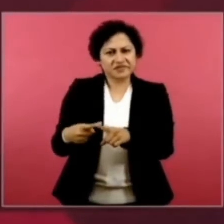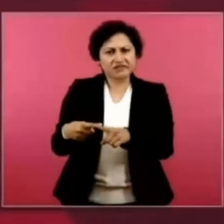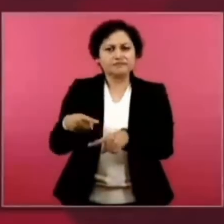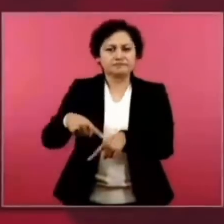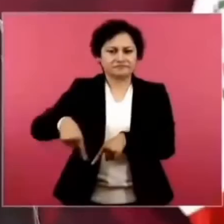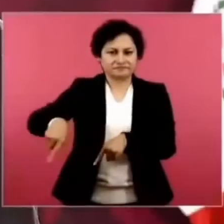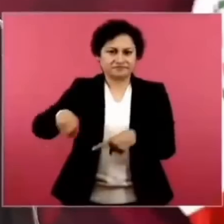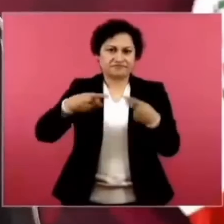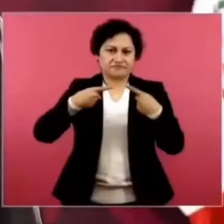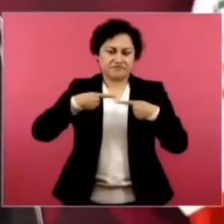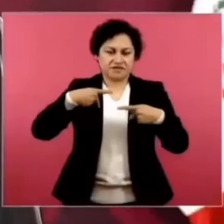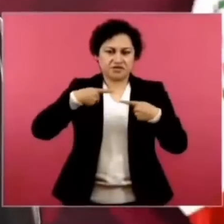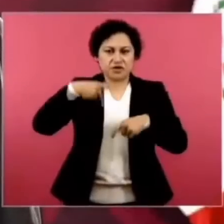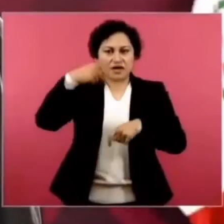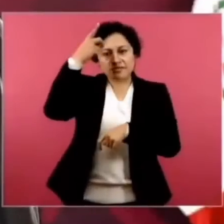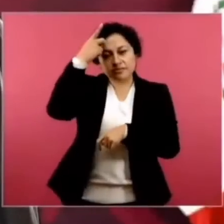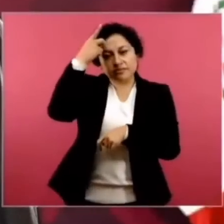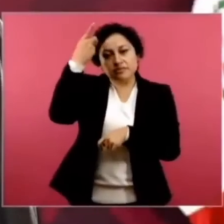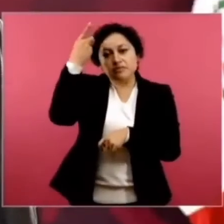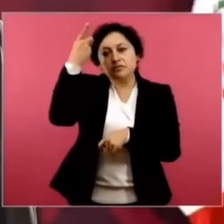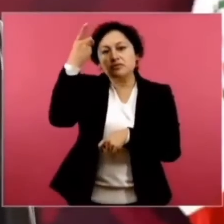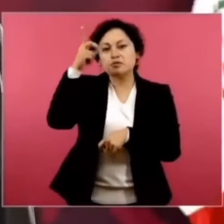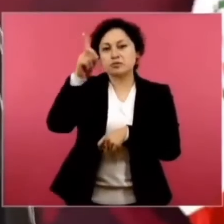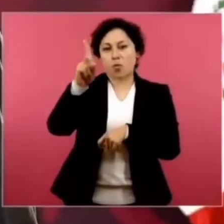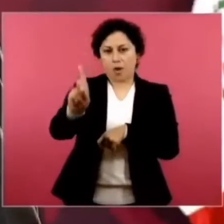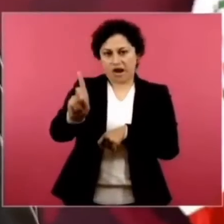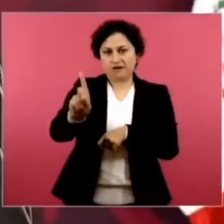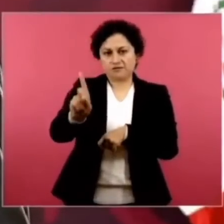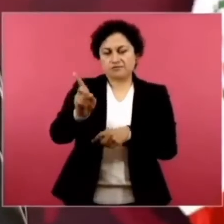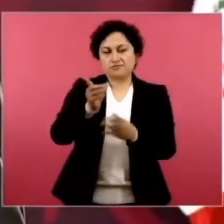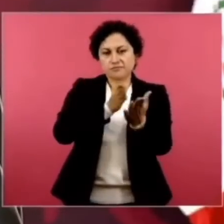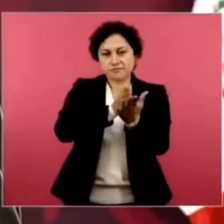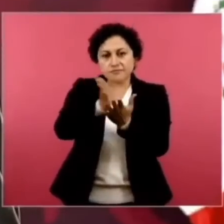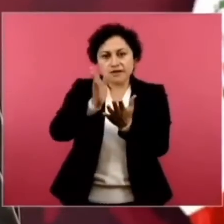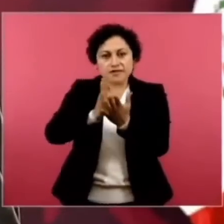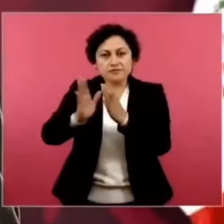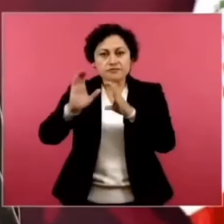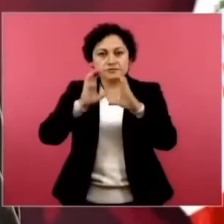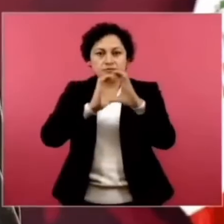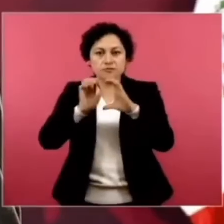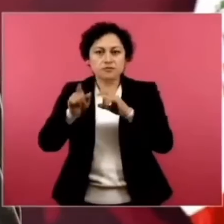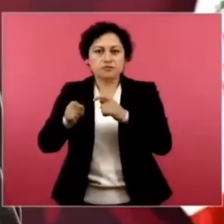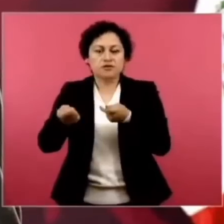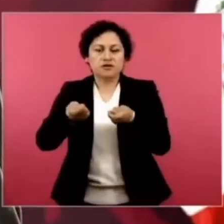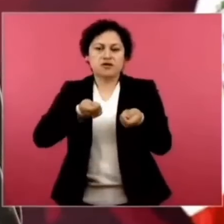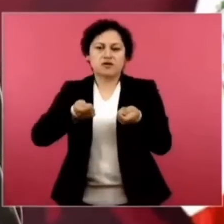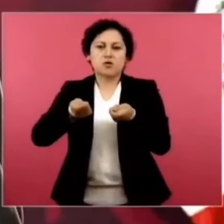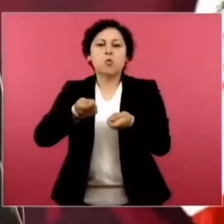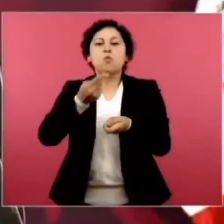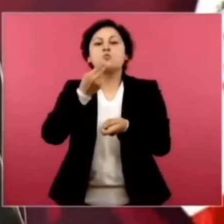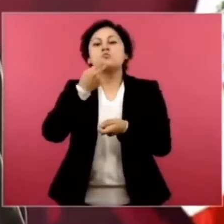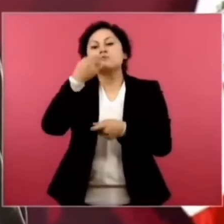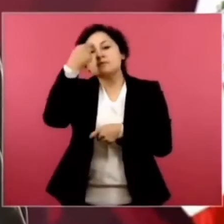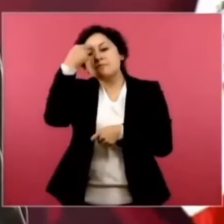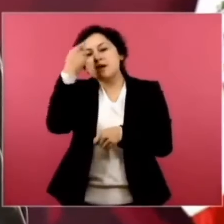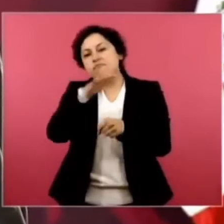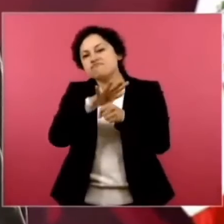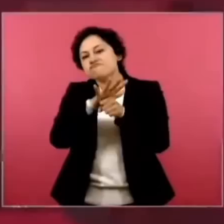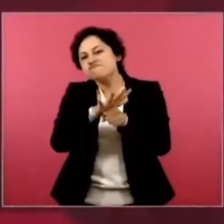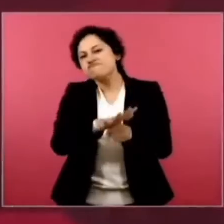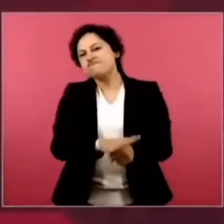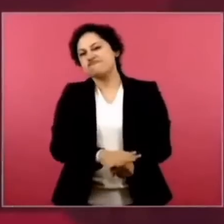de estos instrumentos de presión y de chantaje.